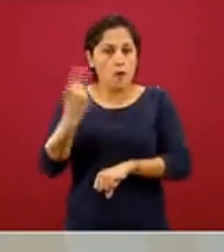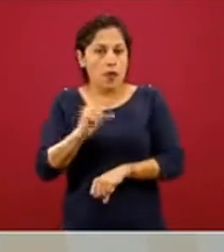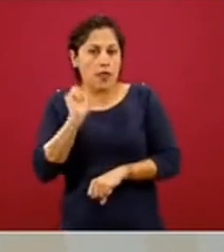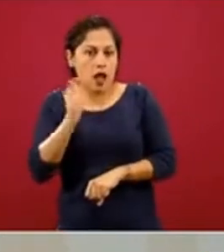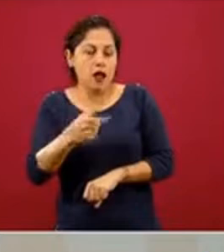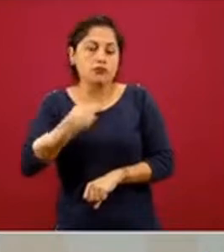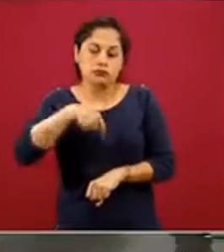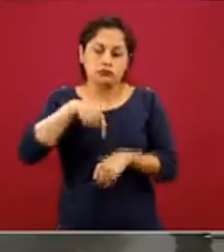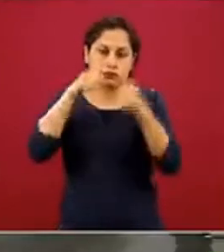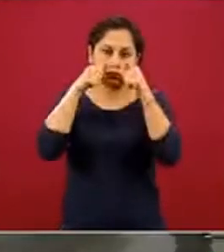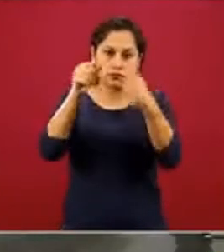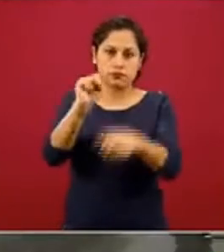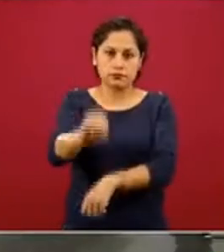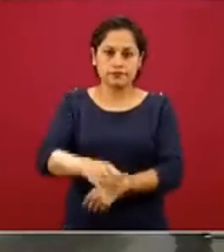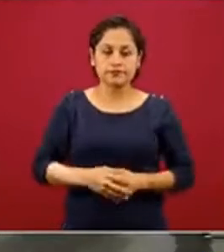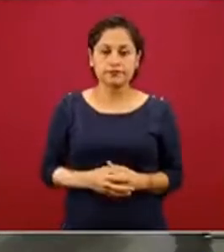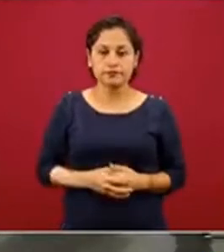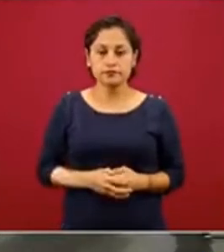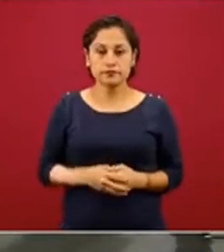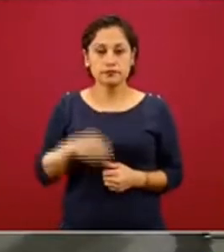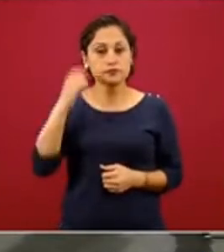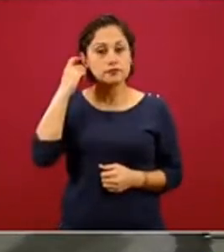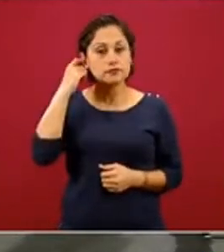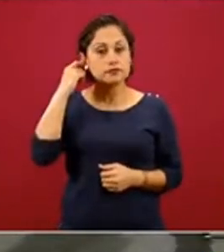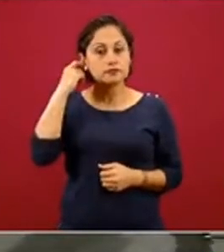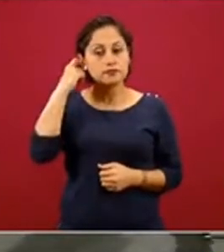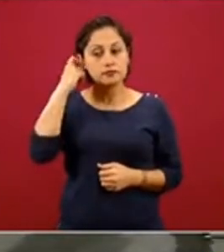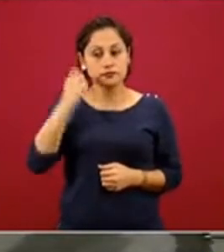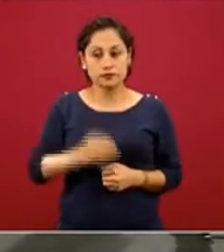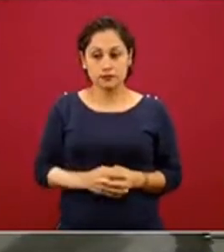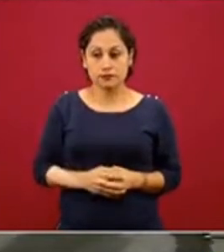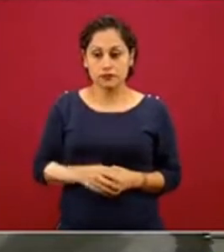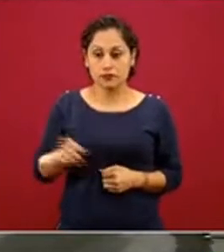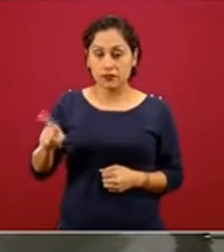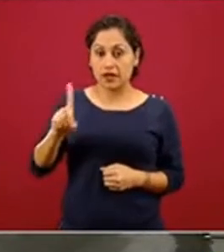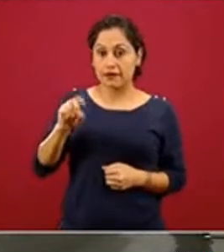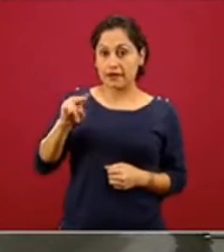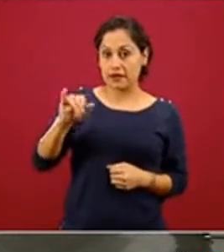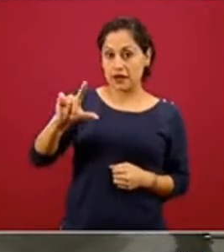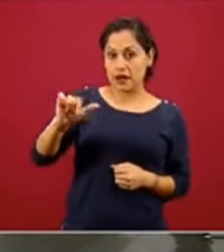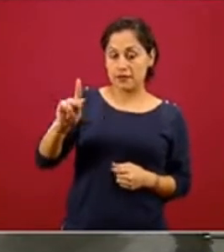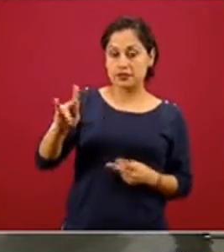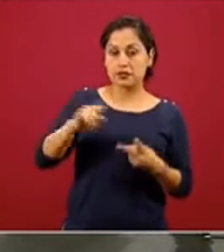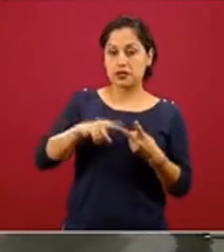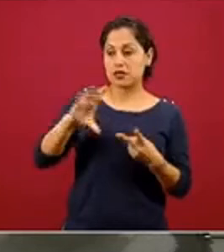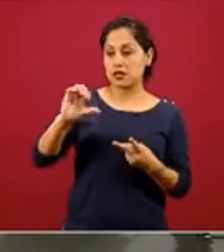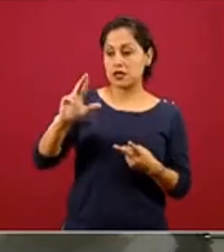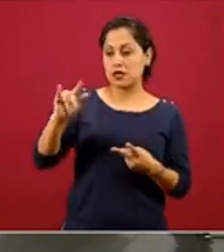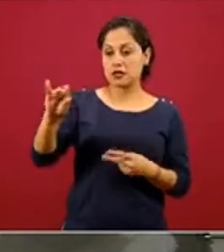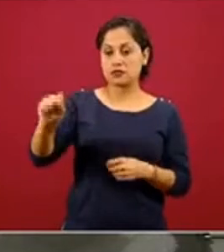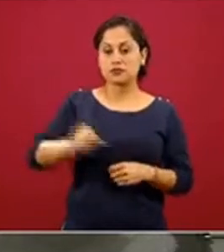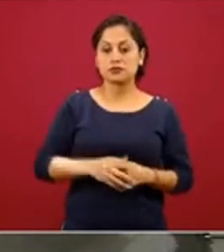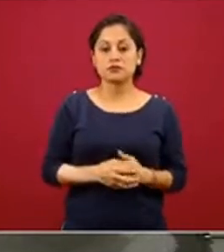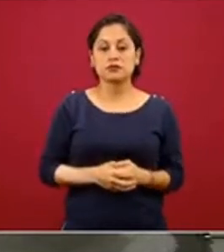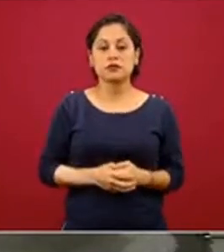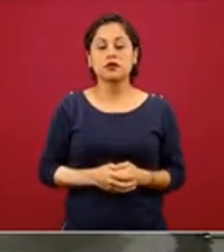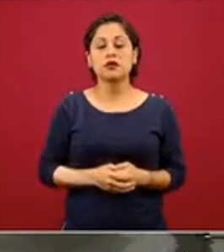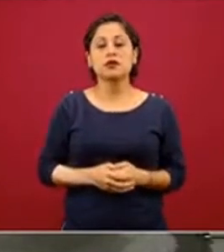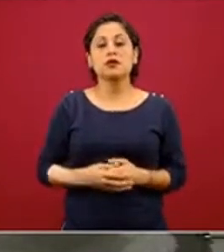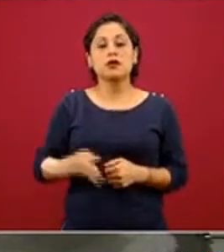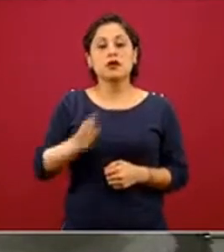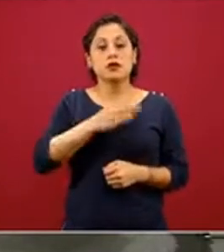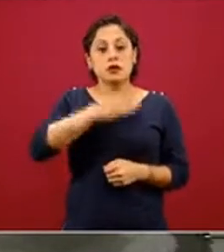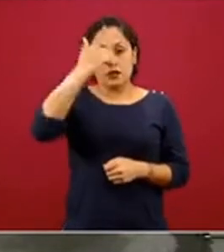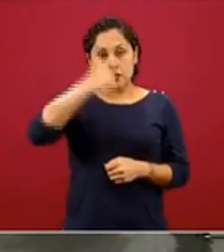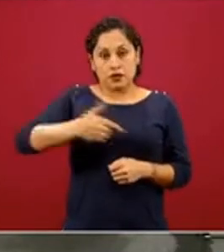organización. Gracias. Usted, Daniela Pastrana, Carlos Guzmán. Sí, buenas noches, doctor. Juan